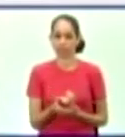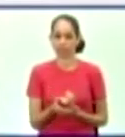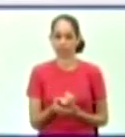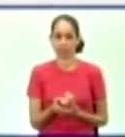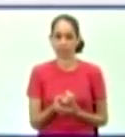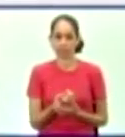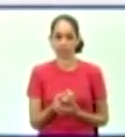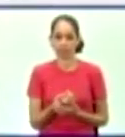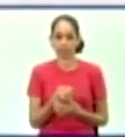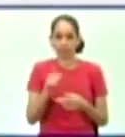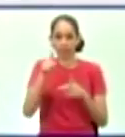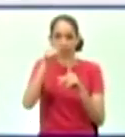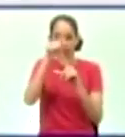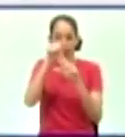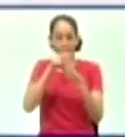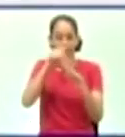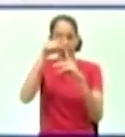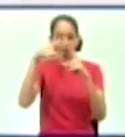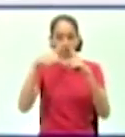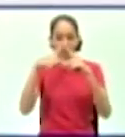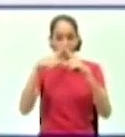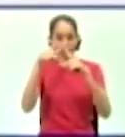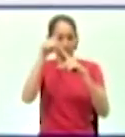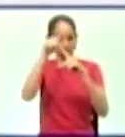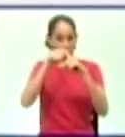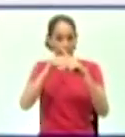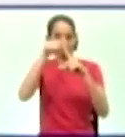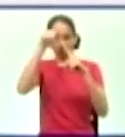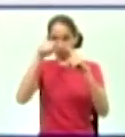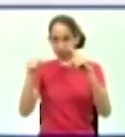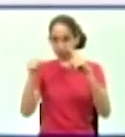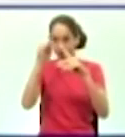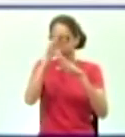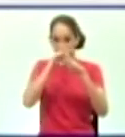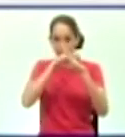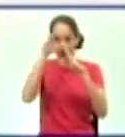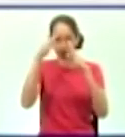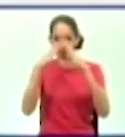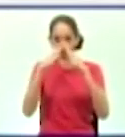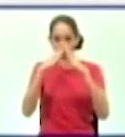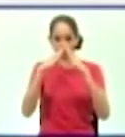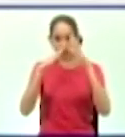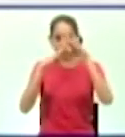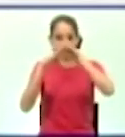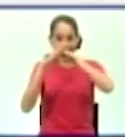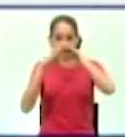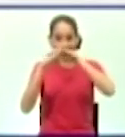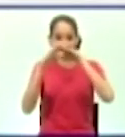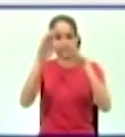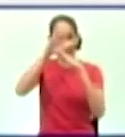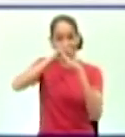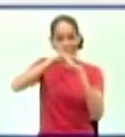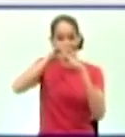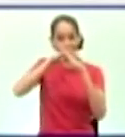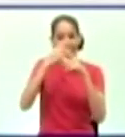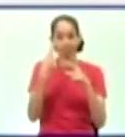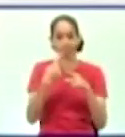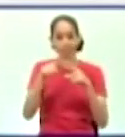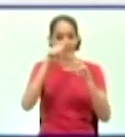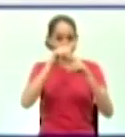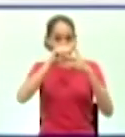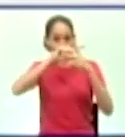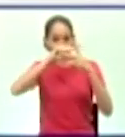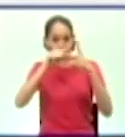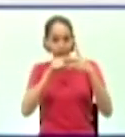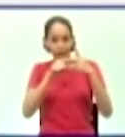del lado, que lo sabemos por los datos de nuestro ejercicio, y del otro ángulo que identificamos por opuesto